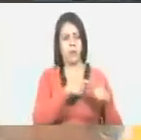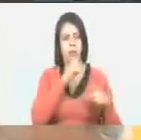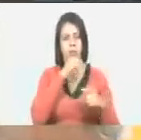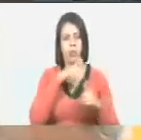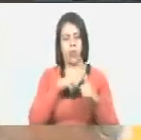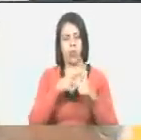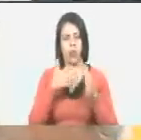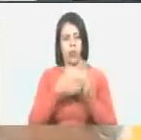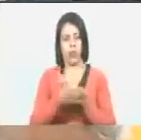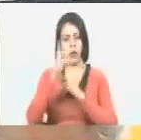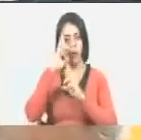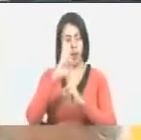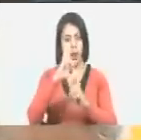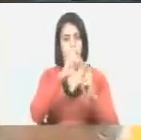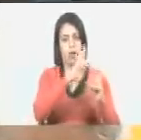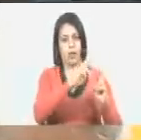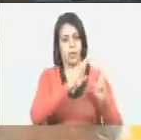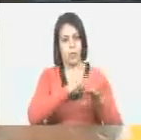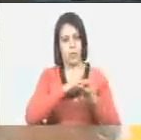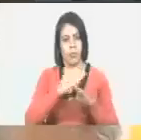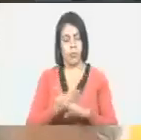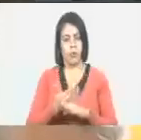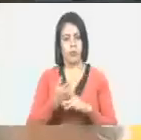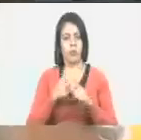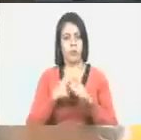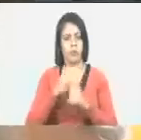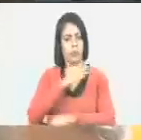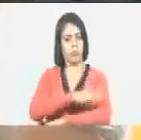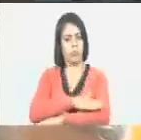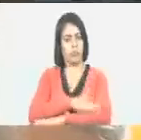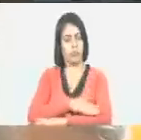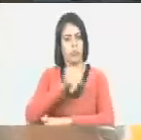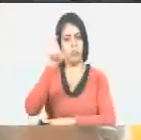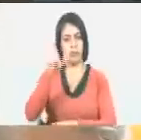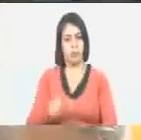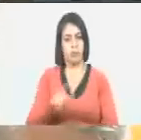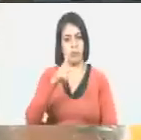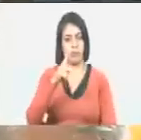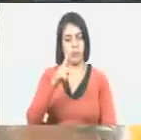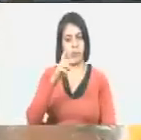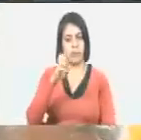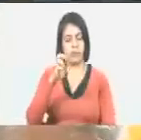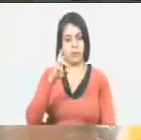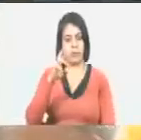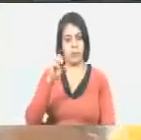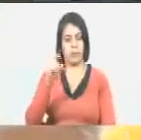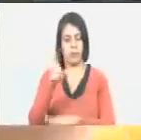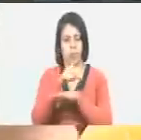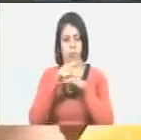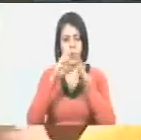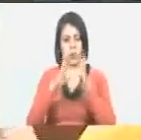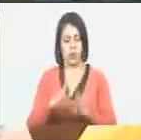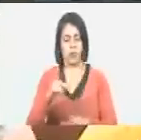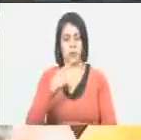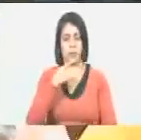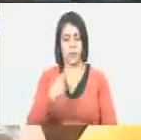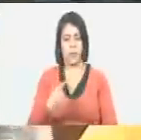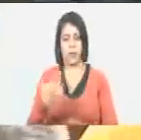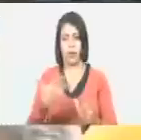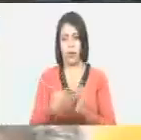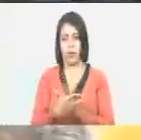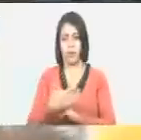que respeto por los modales de Carreño por parte del gobernador. Pero